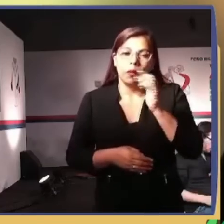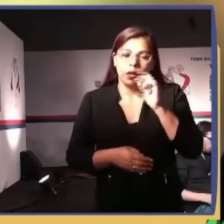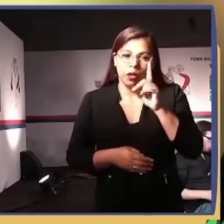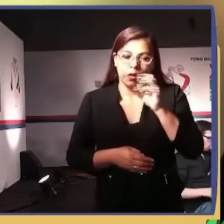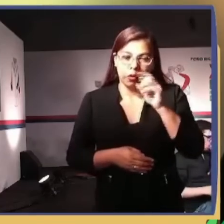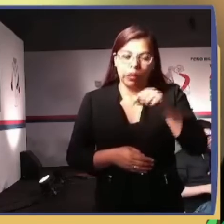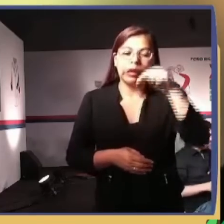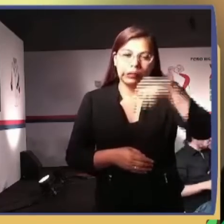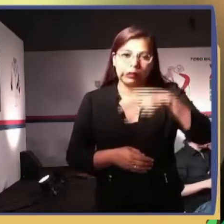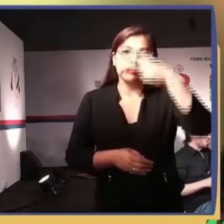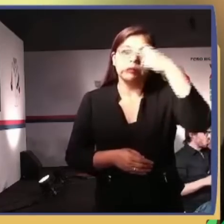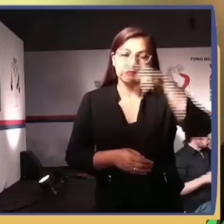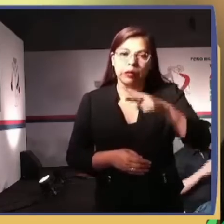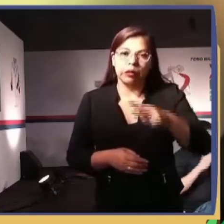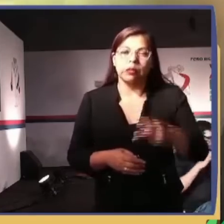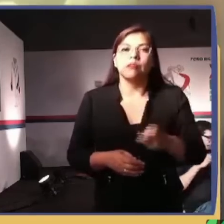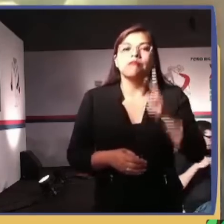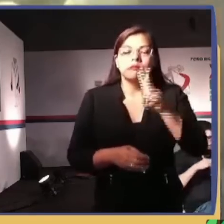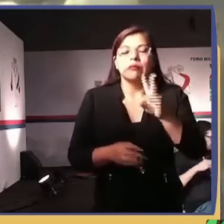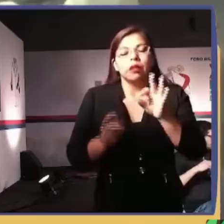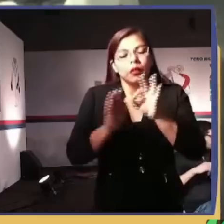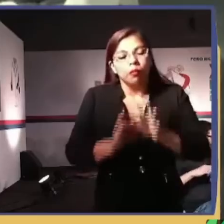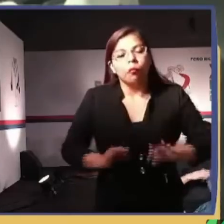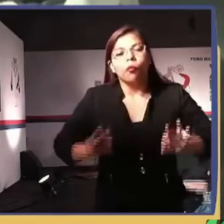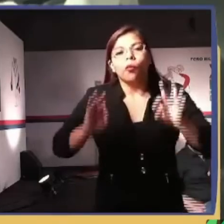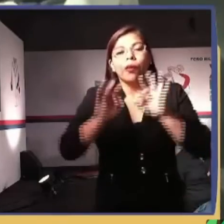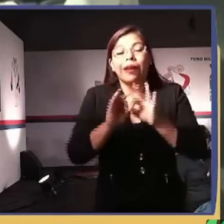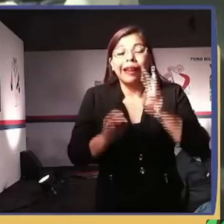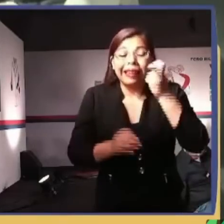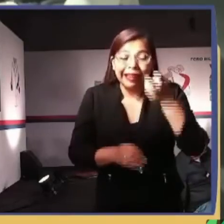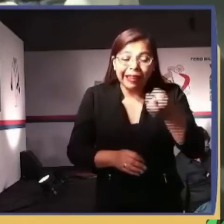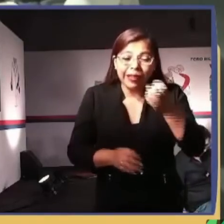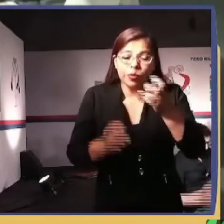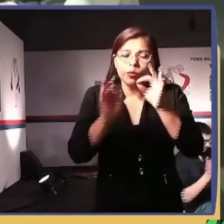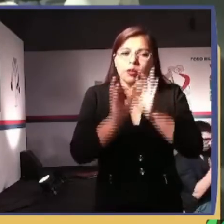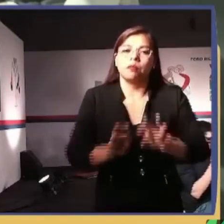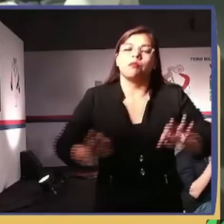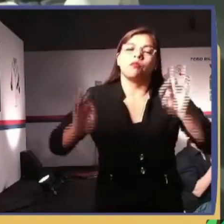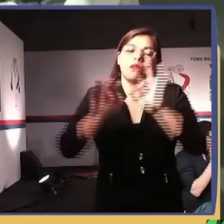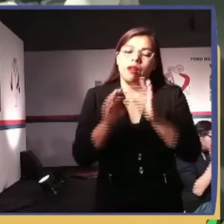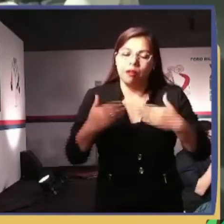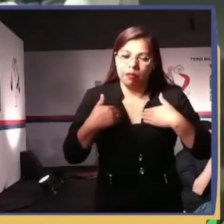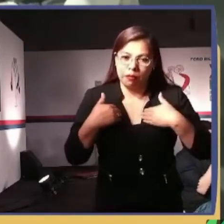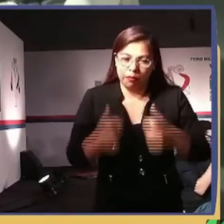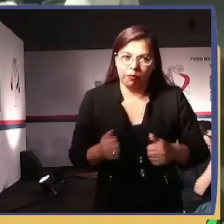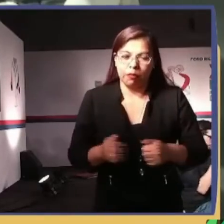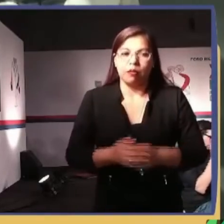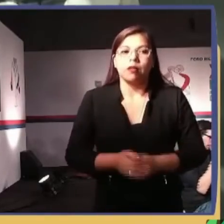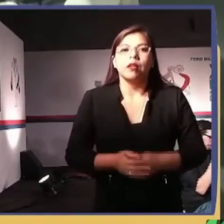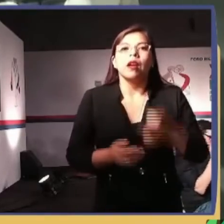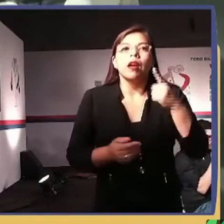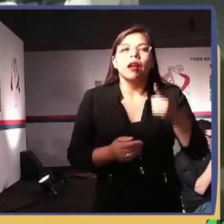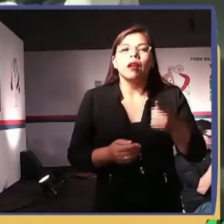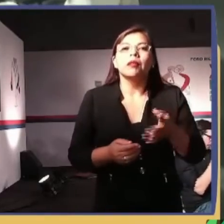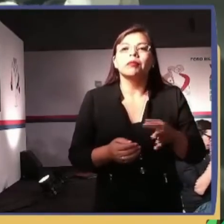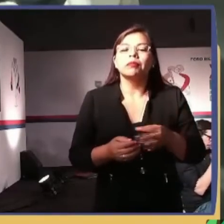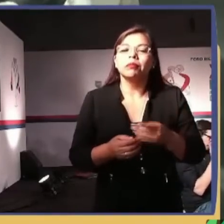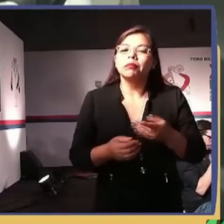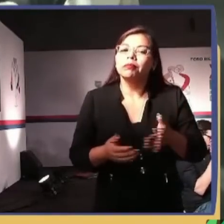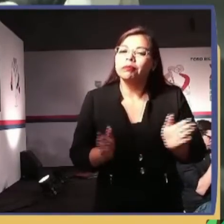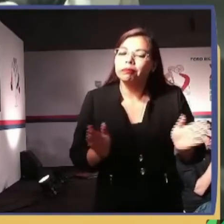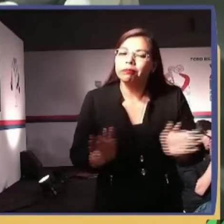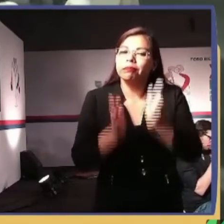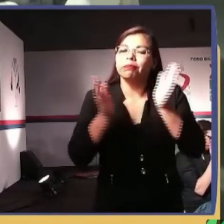es fundamental, entiéndanlo, es fundamental la influencia, el